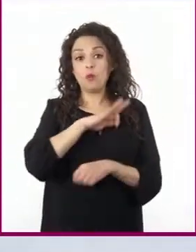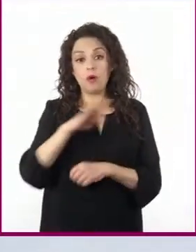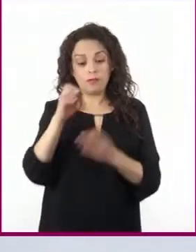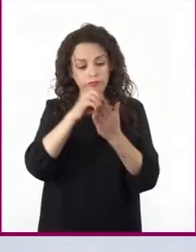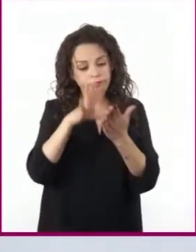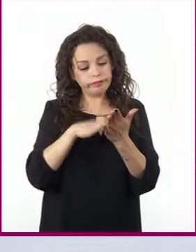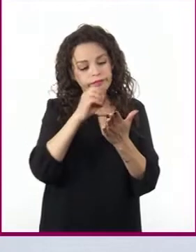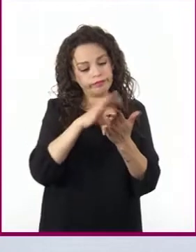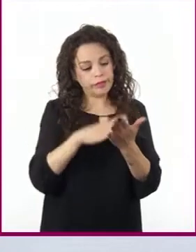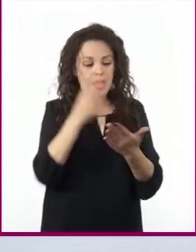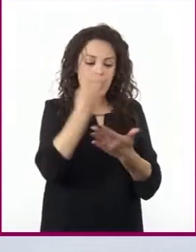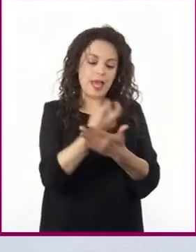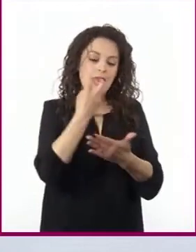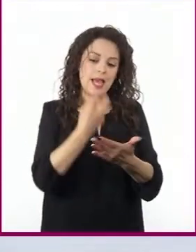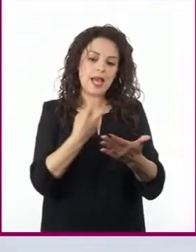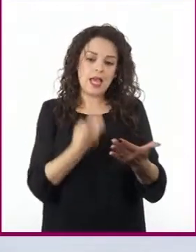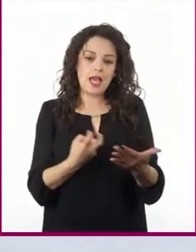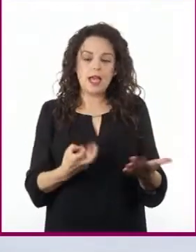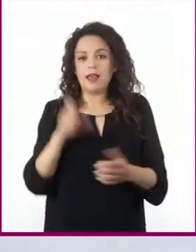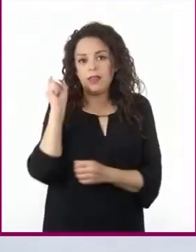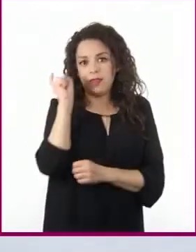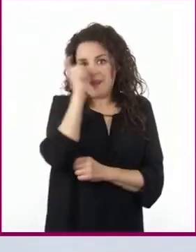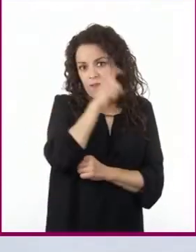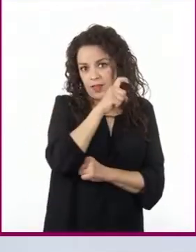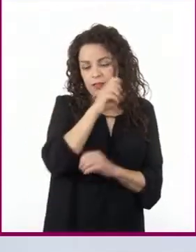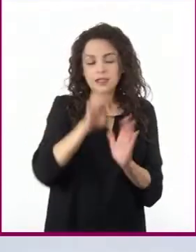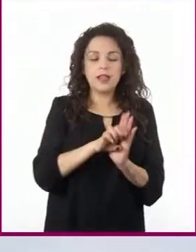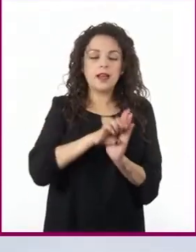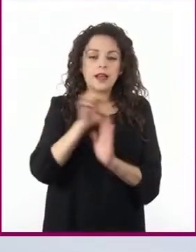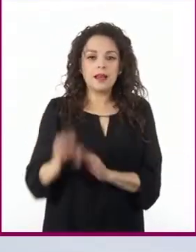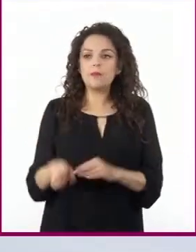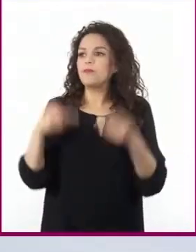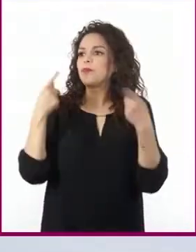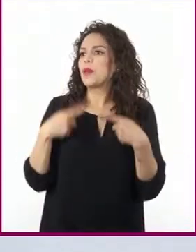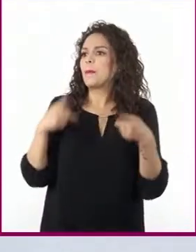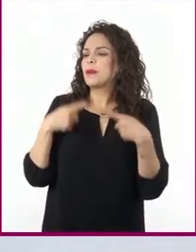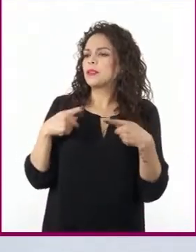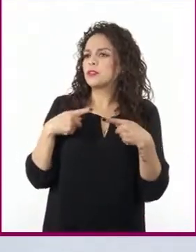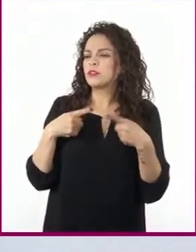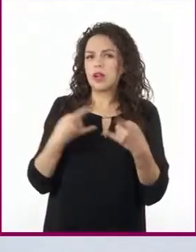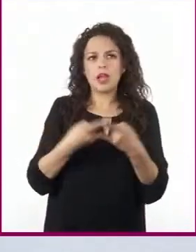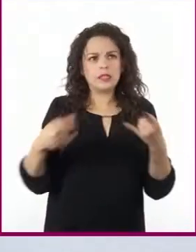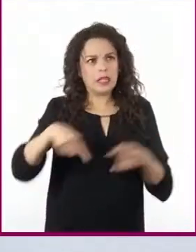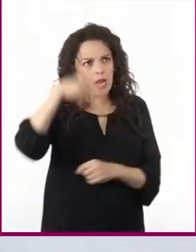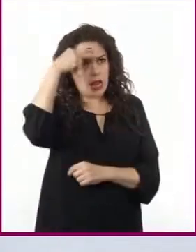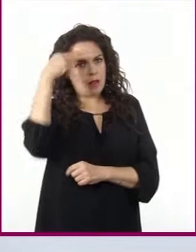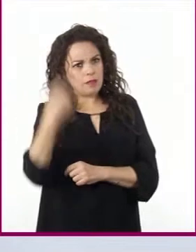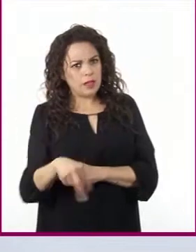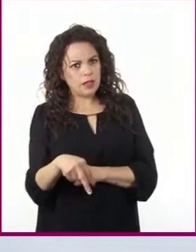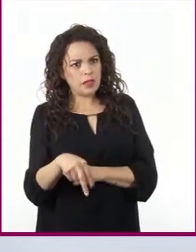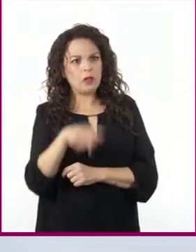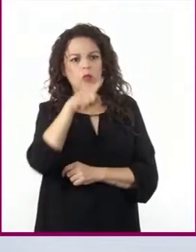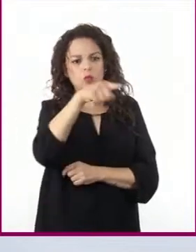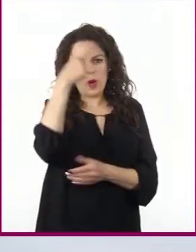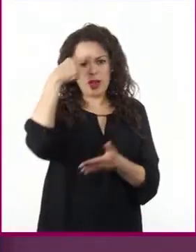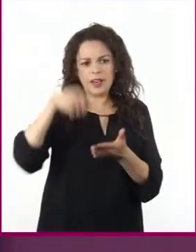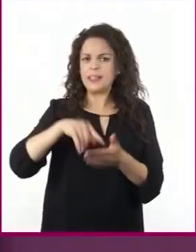argumentos? Por ejemplo, ¿qué personaje de la historia de México se te hace